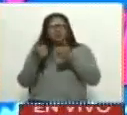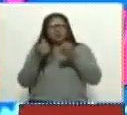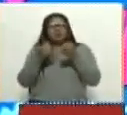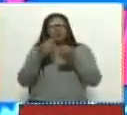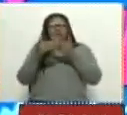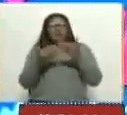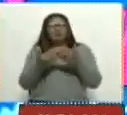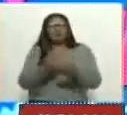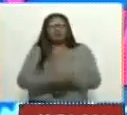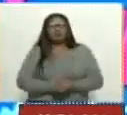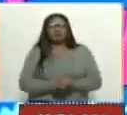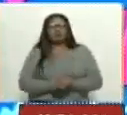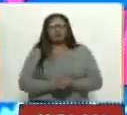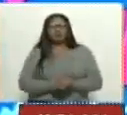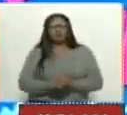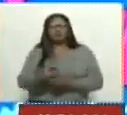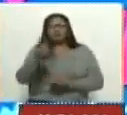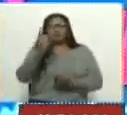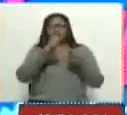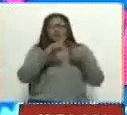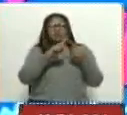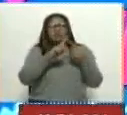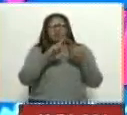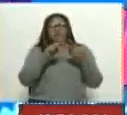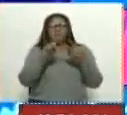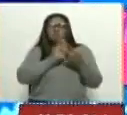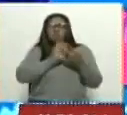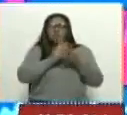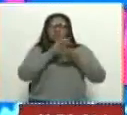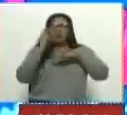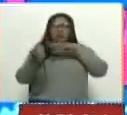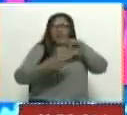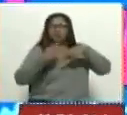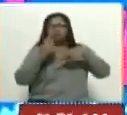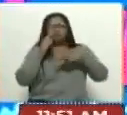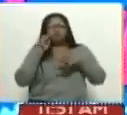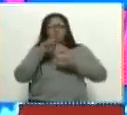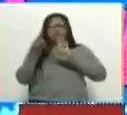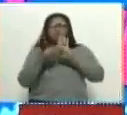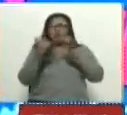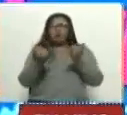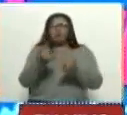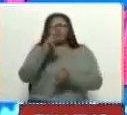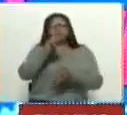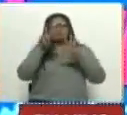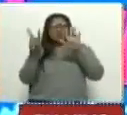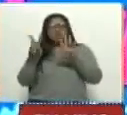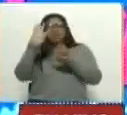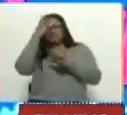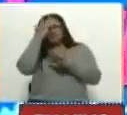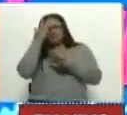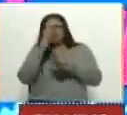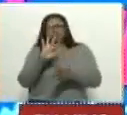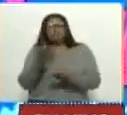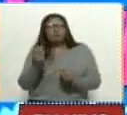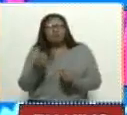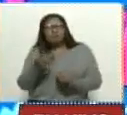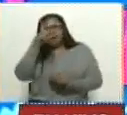cuatro etapas la primera etapa las etapas de las rebeliones acabamos de cumplir ahorita el 27 de febrero aniversario